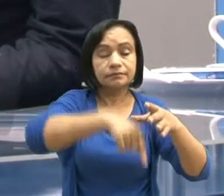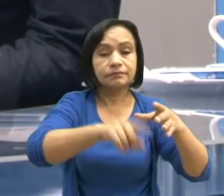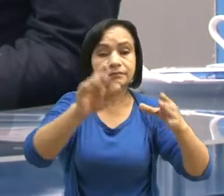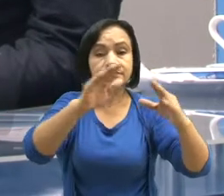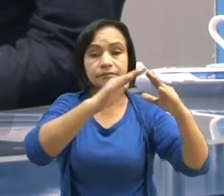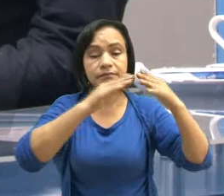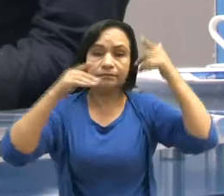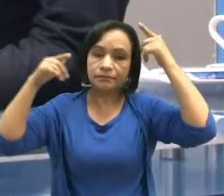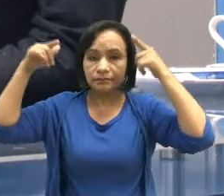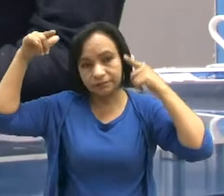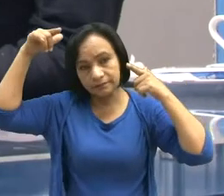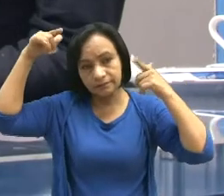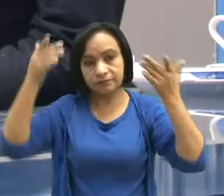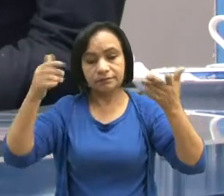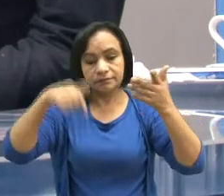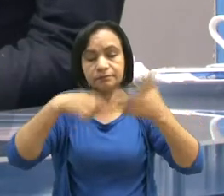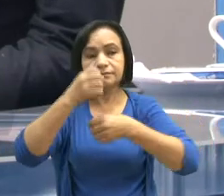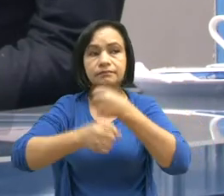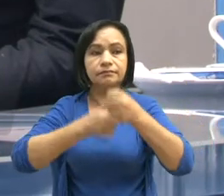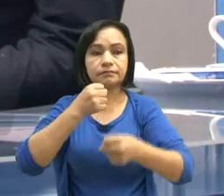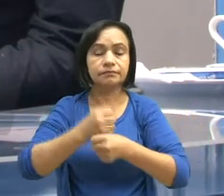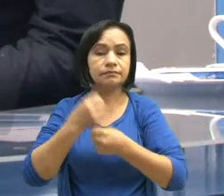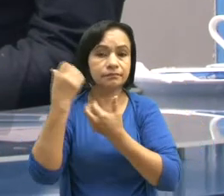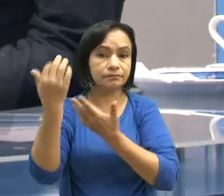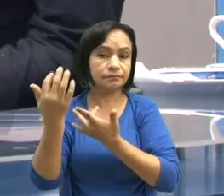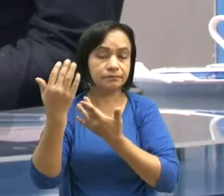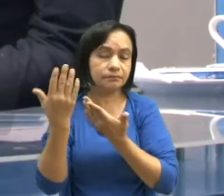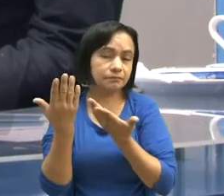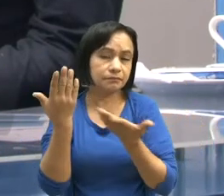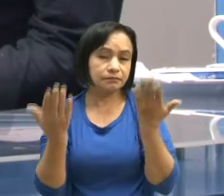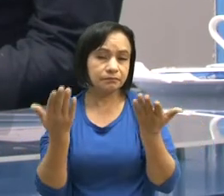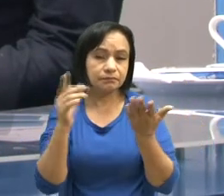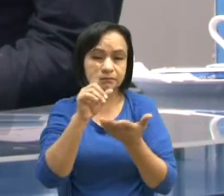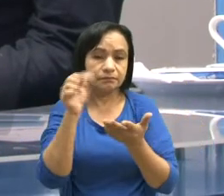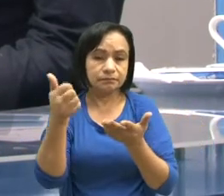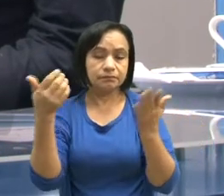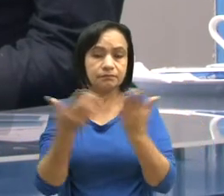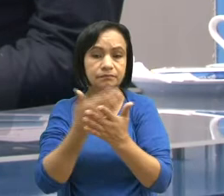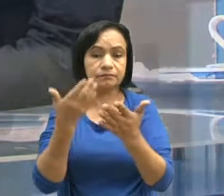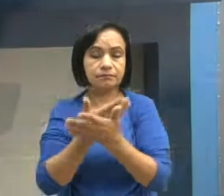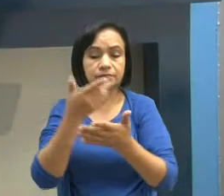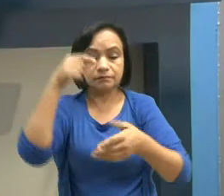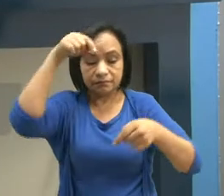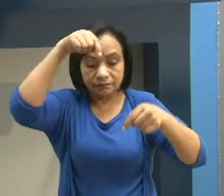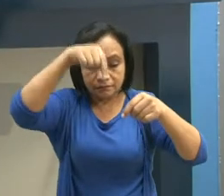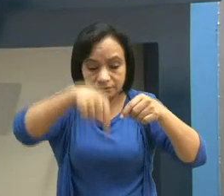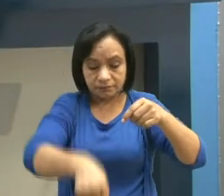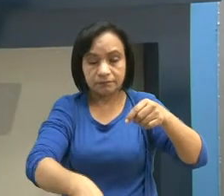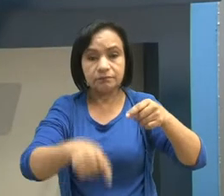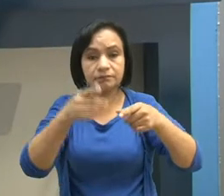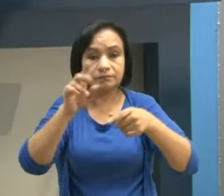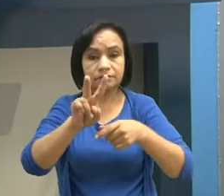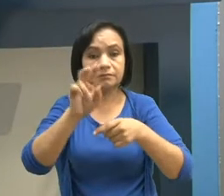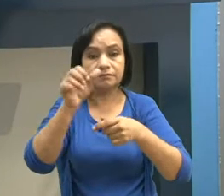Ciudad Sandino, y entonces este año en total esperamos nosotros poner en operación 16 nuevos pozos, ¿verdad?, para atender a